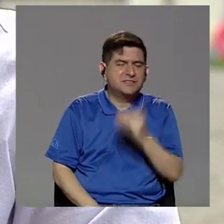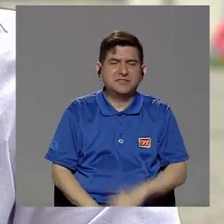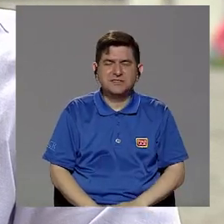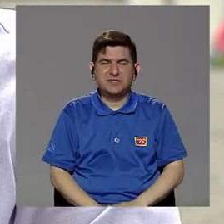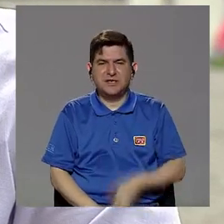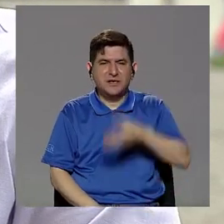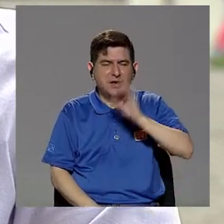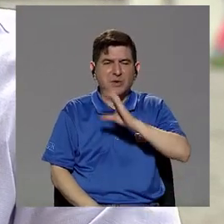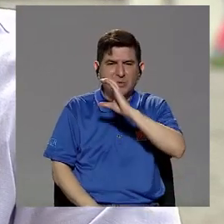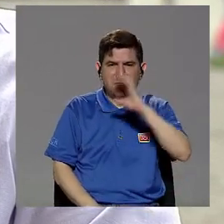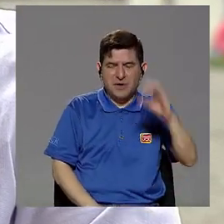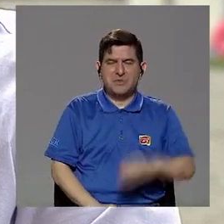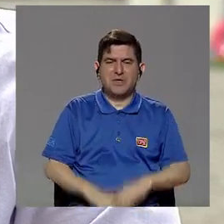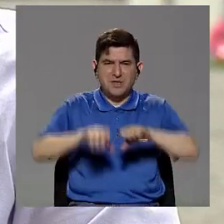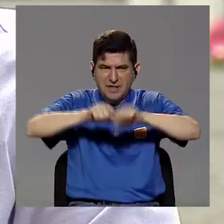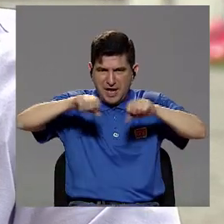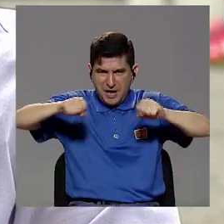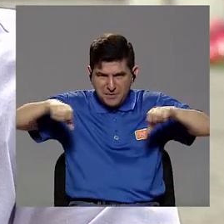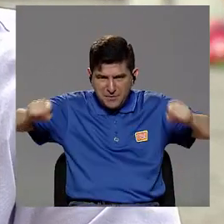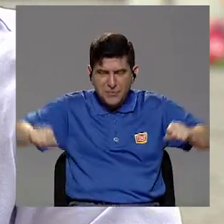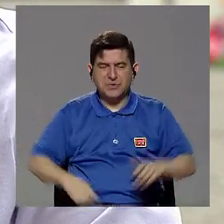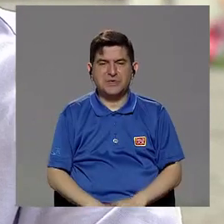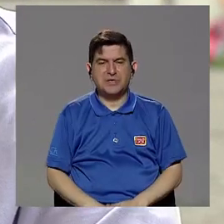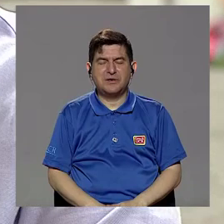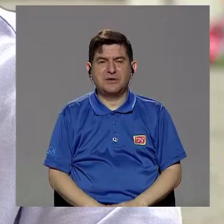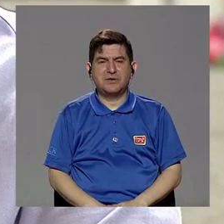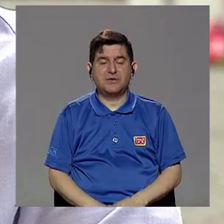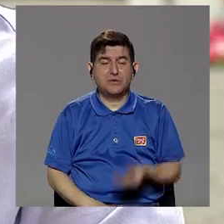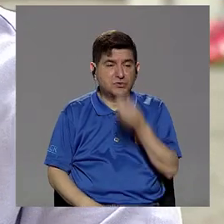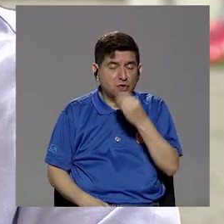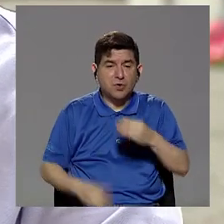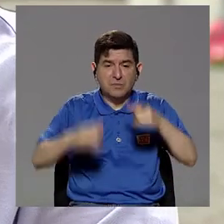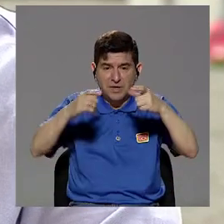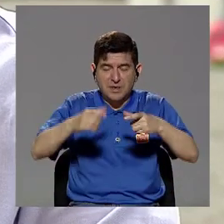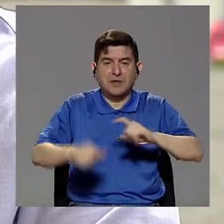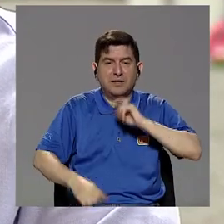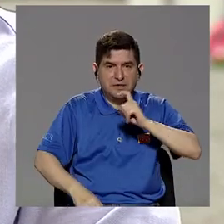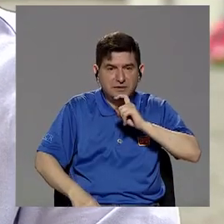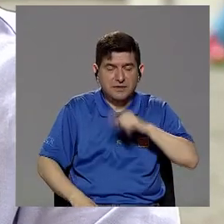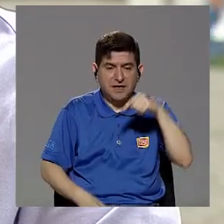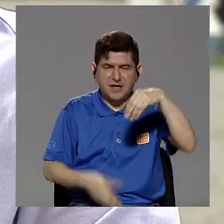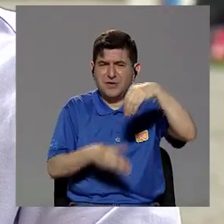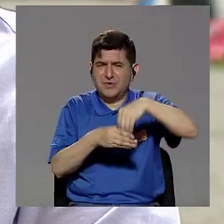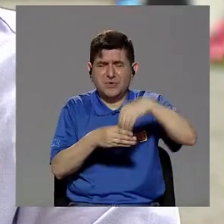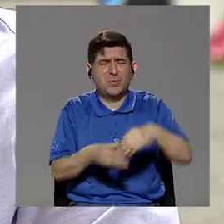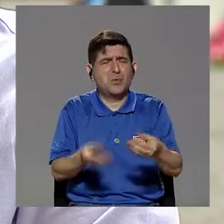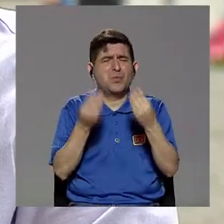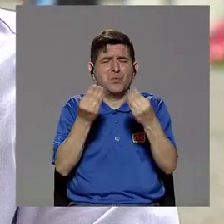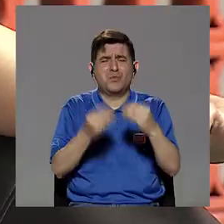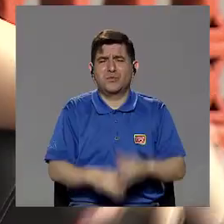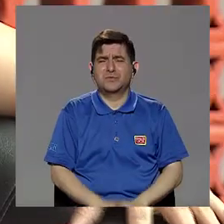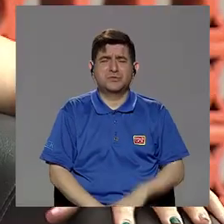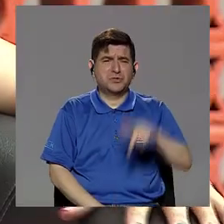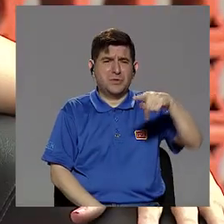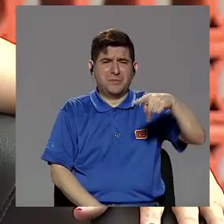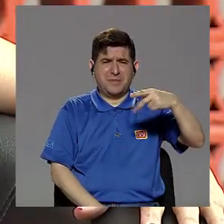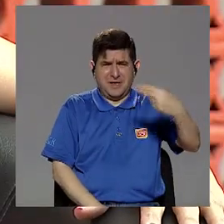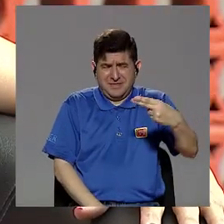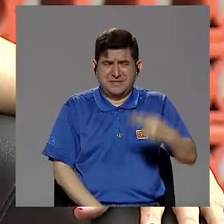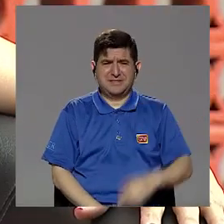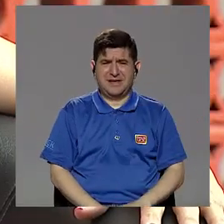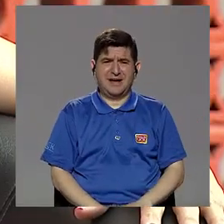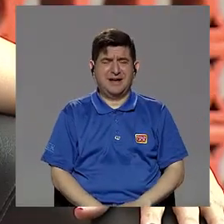chile, las comidas muy condimentadas, los embutidos, las conservas, o sea, todo lo que es enlatado generalmente tiene mucho ácido. O